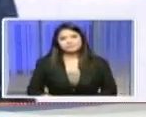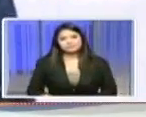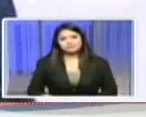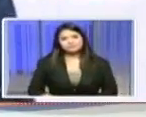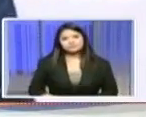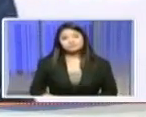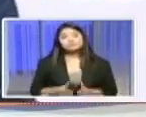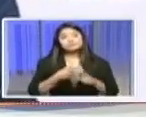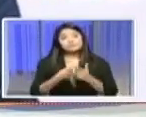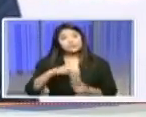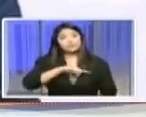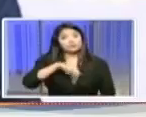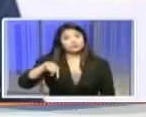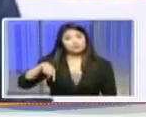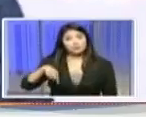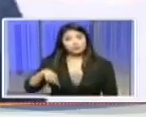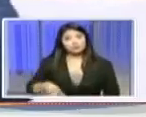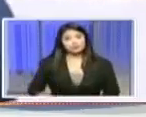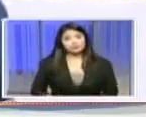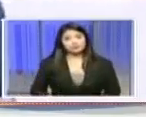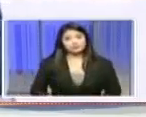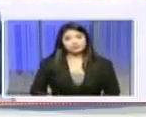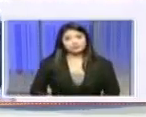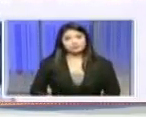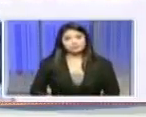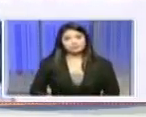Así que nosotros